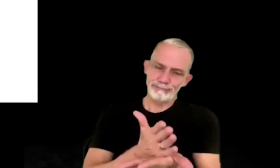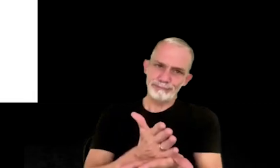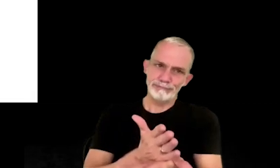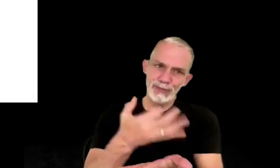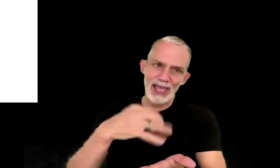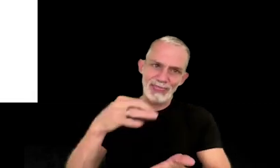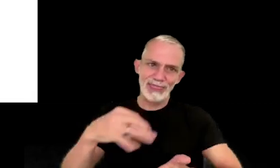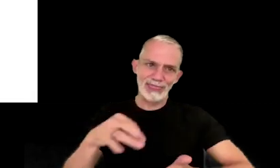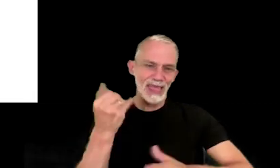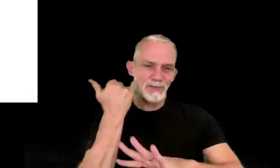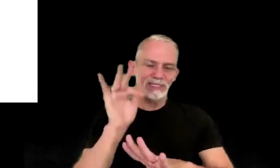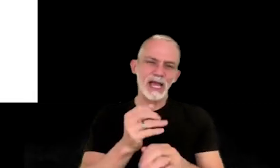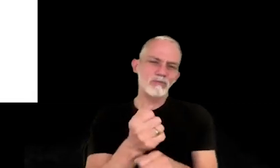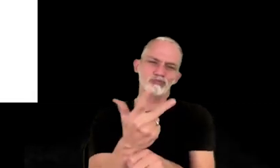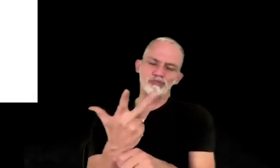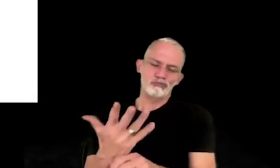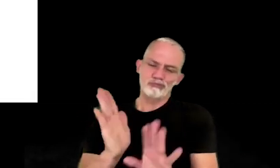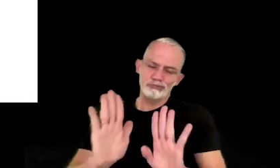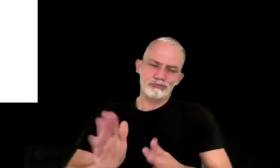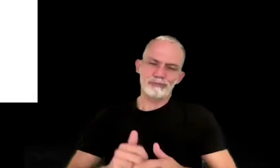que ya entró en curso.